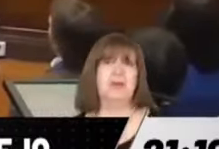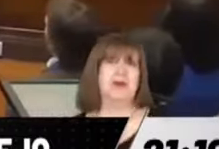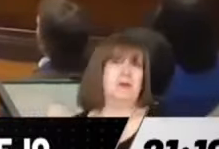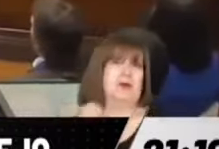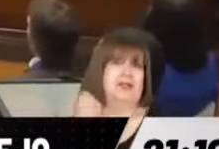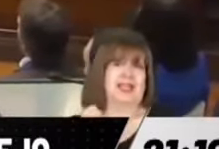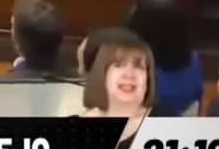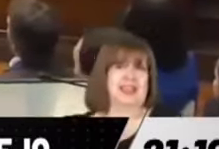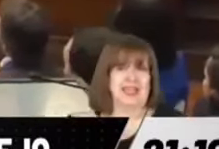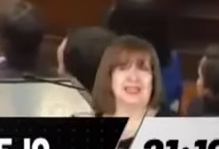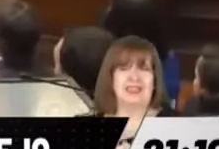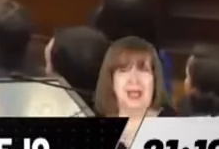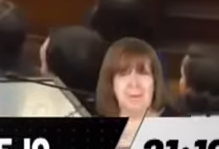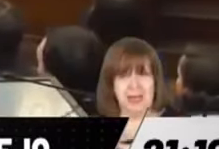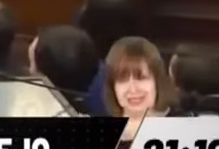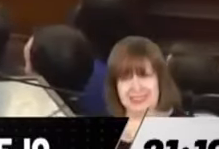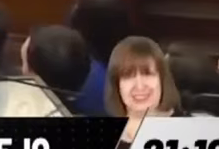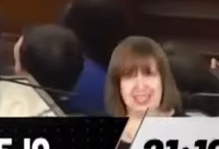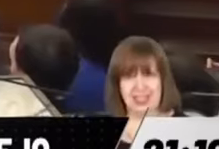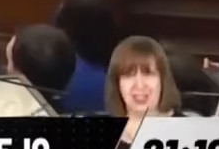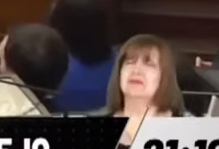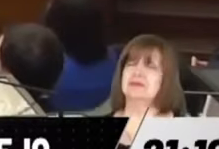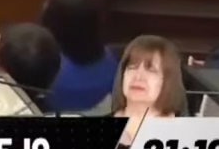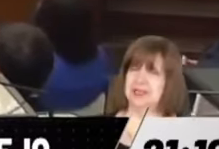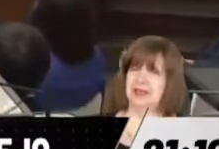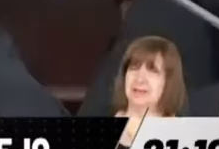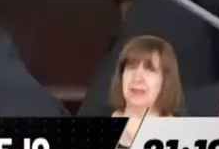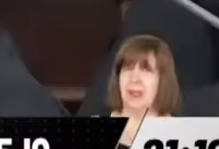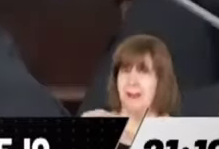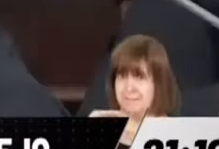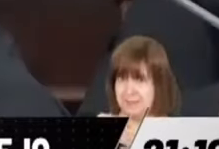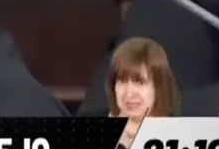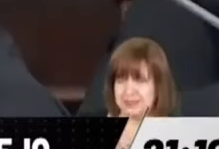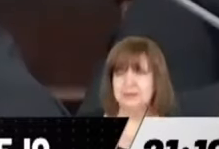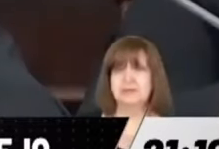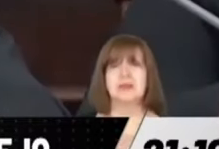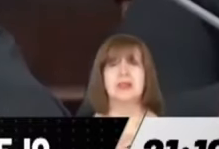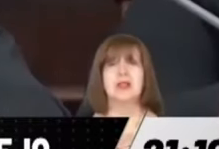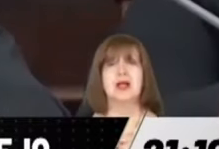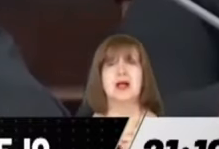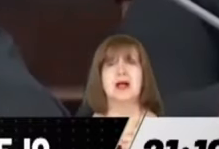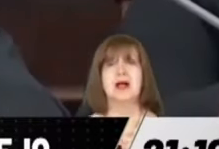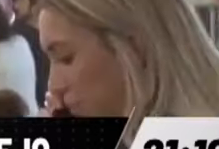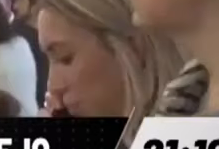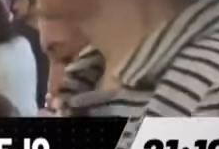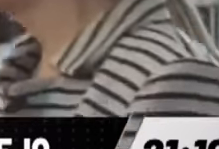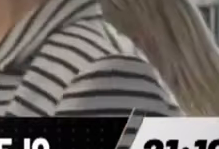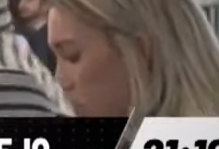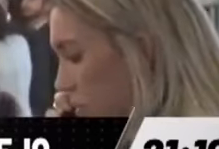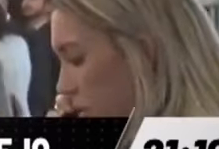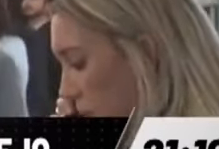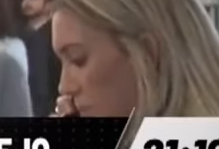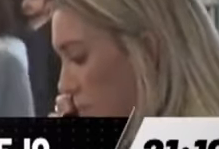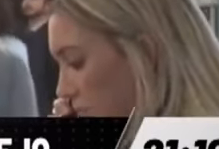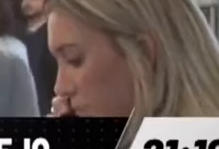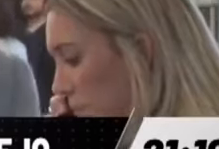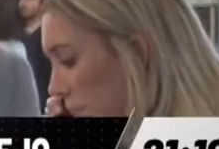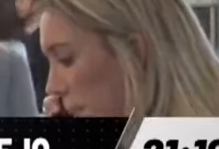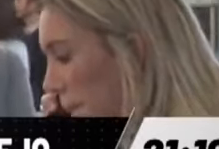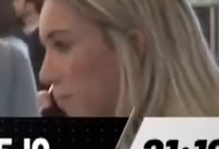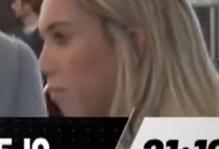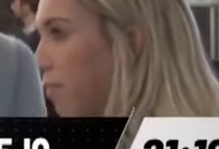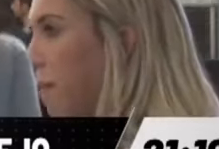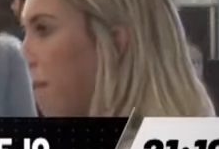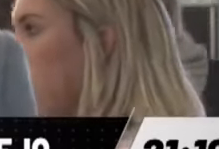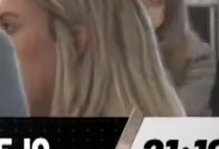producción, la vitivinicultura. Lo mismo que él está discutiendo en la nación, lo tendría que hacer en los departamentos y poder